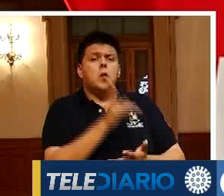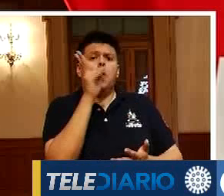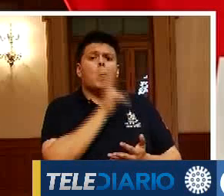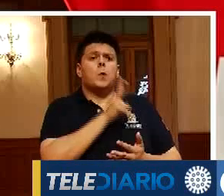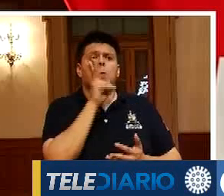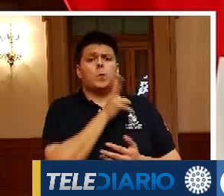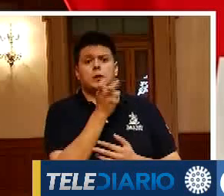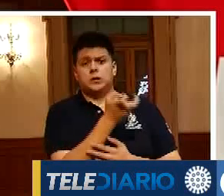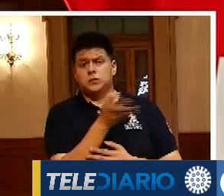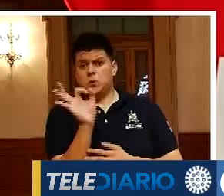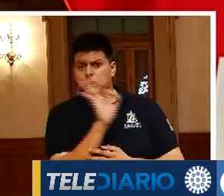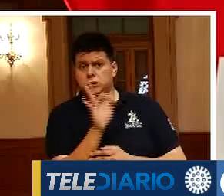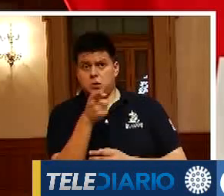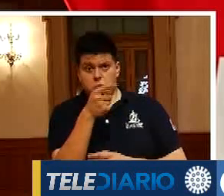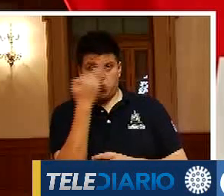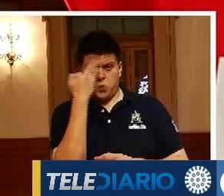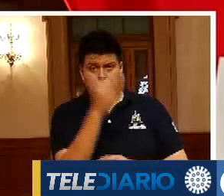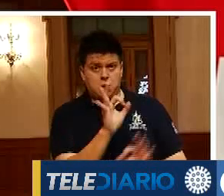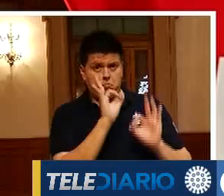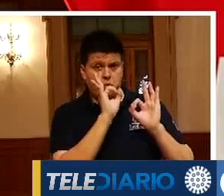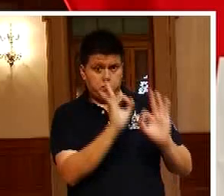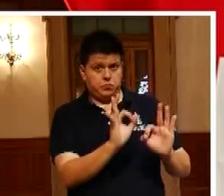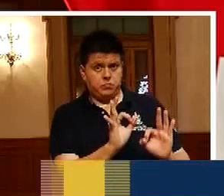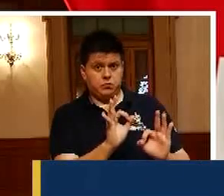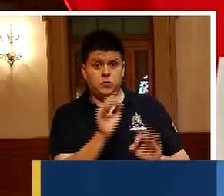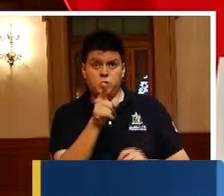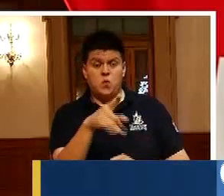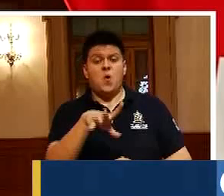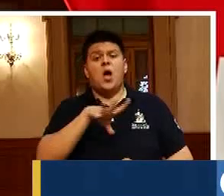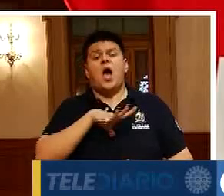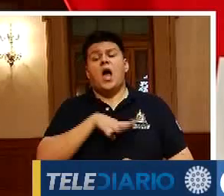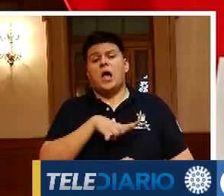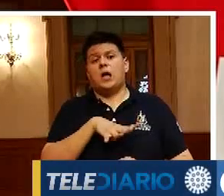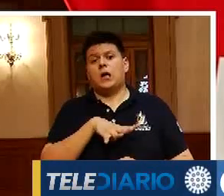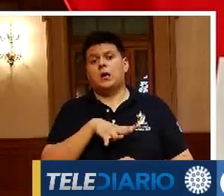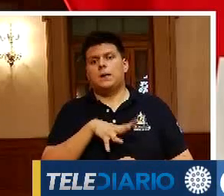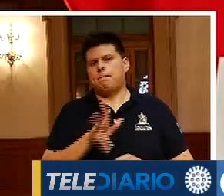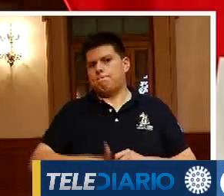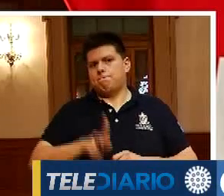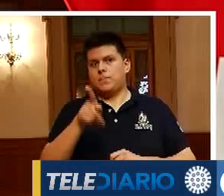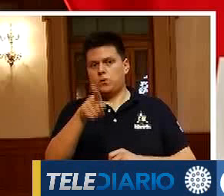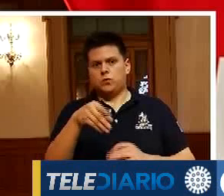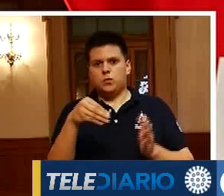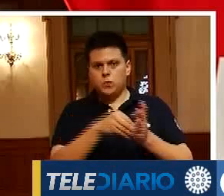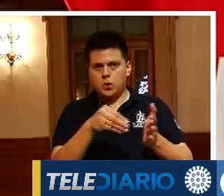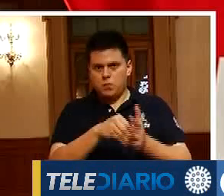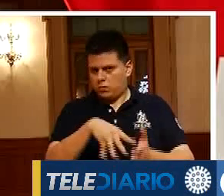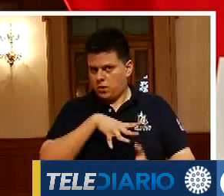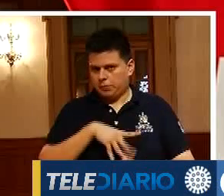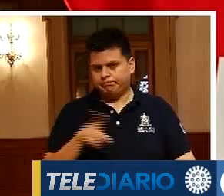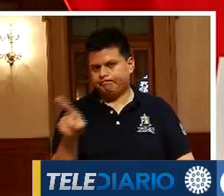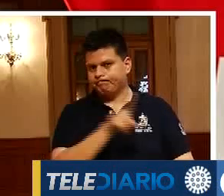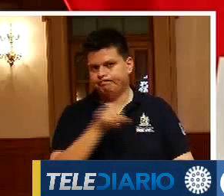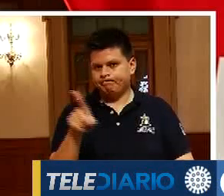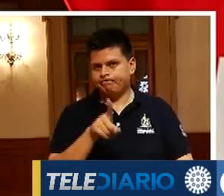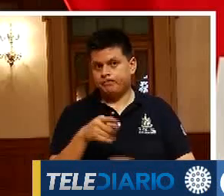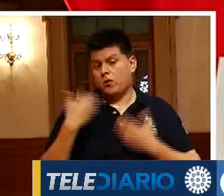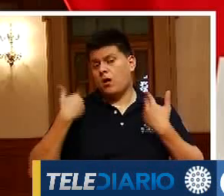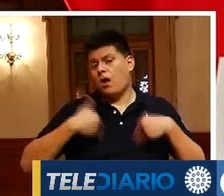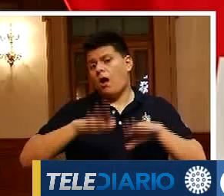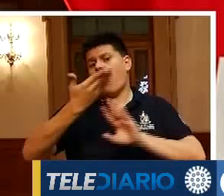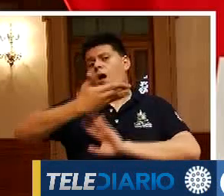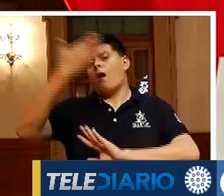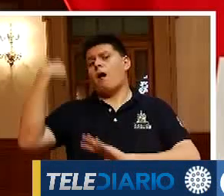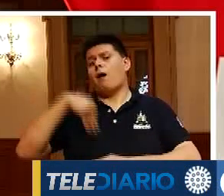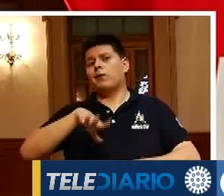prueba, si lo hiciste en tiempo adecuado, es que tuviste, no que tienes en este momento. Es muy